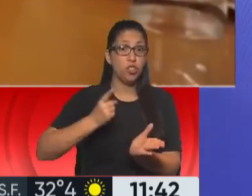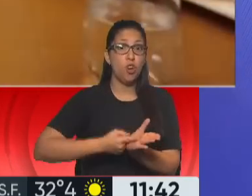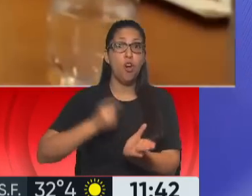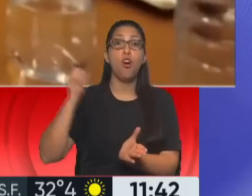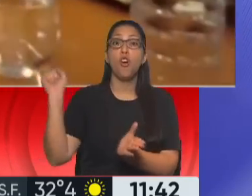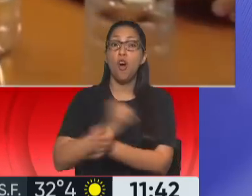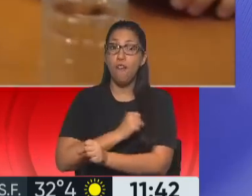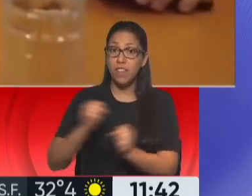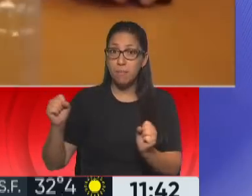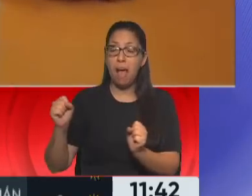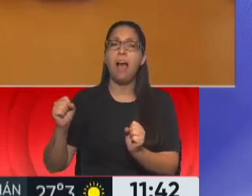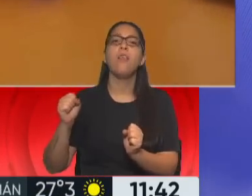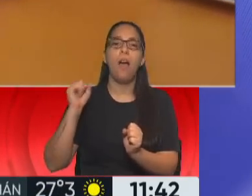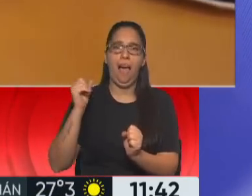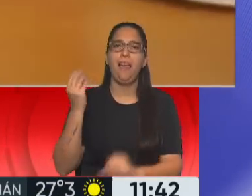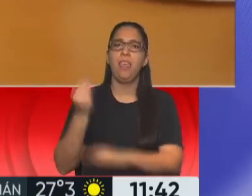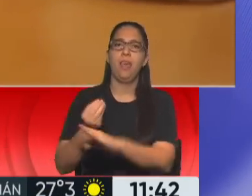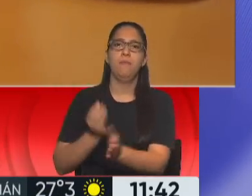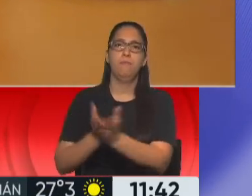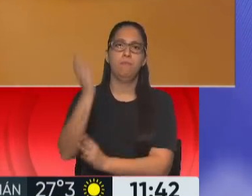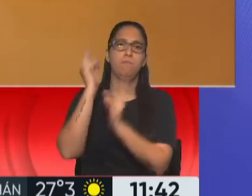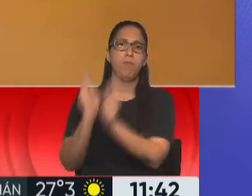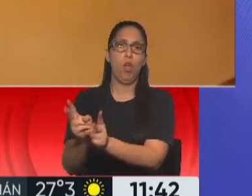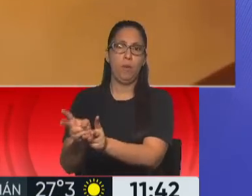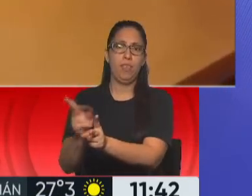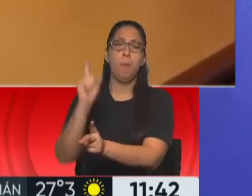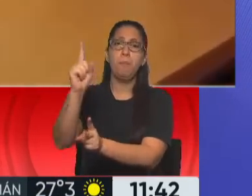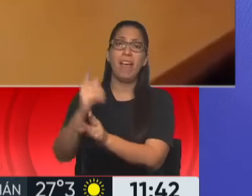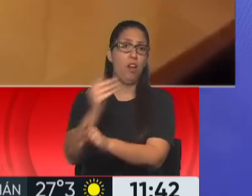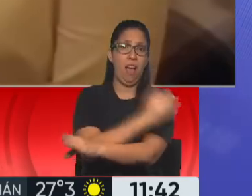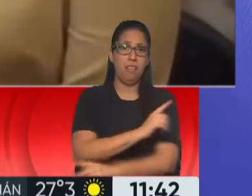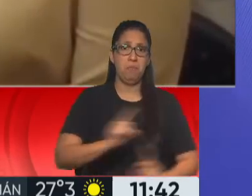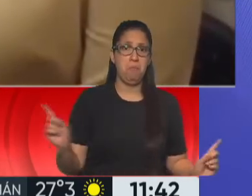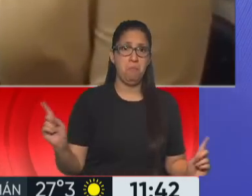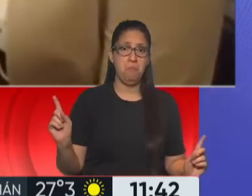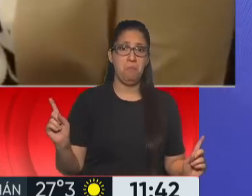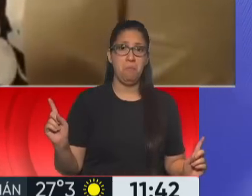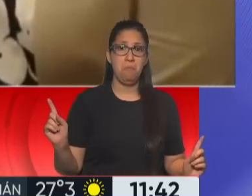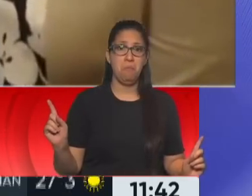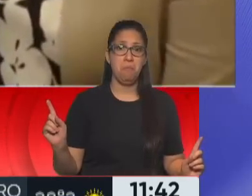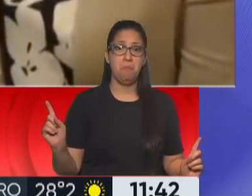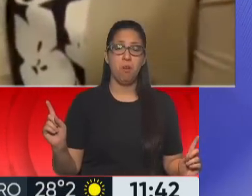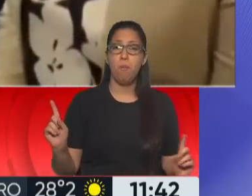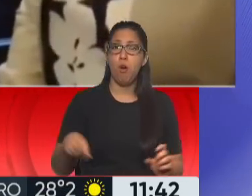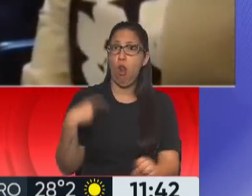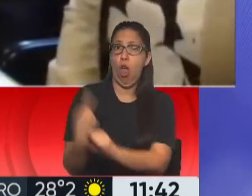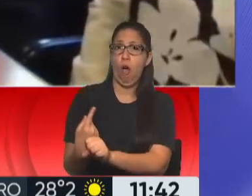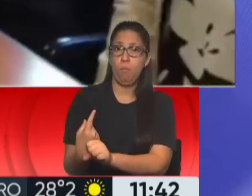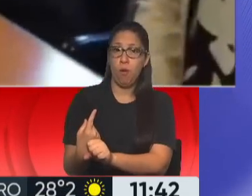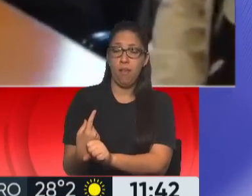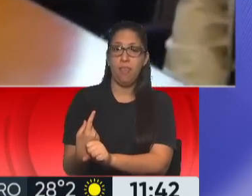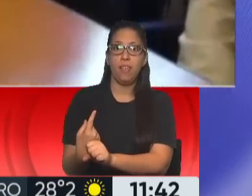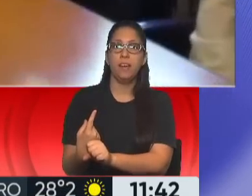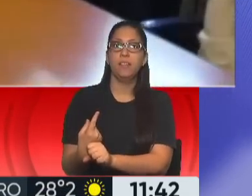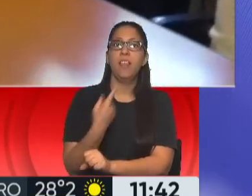proscripta, no antes. Pero de igual modo puede ejercer cargos partidarios. No proscripta, inhabilitada. Inhabilitada, exactamente. Inhabilitada. El fallo